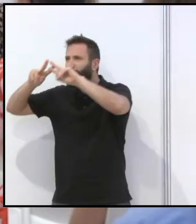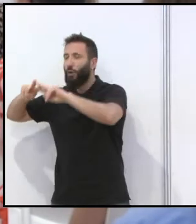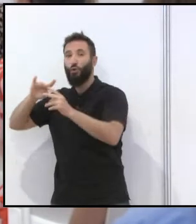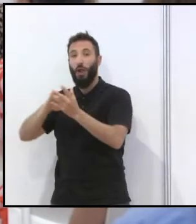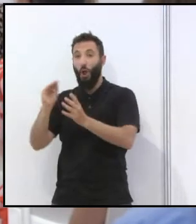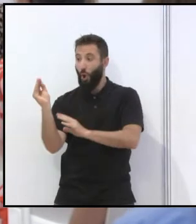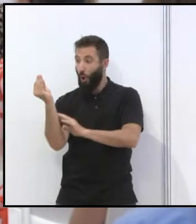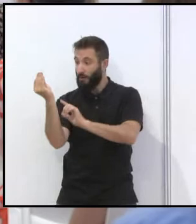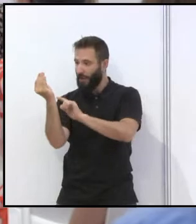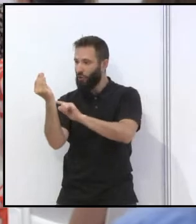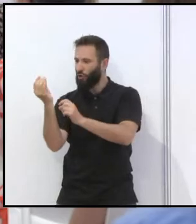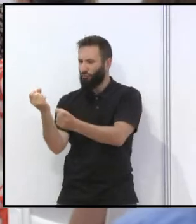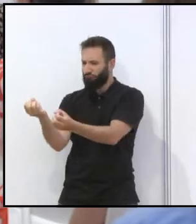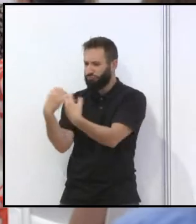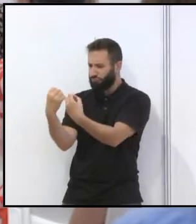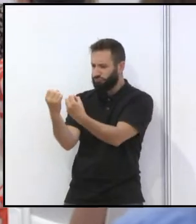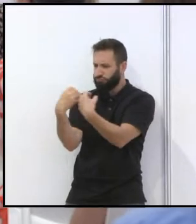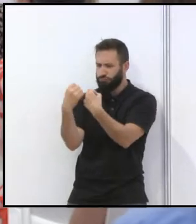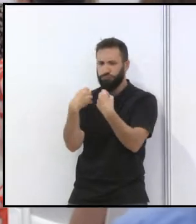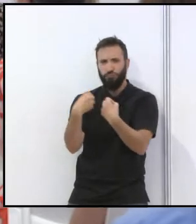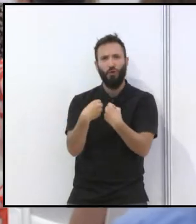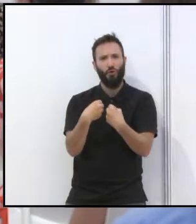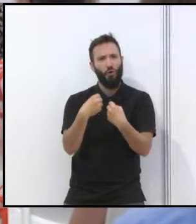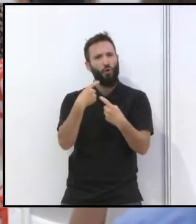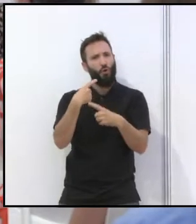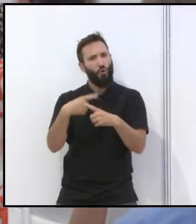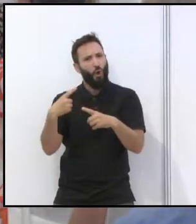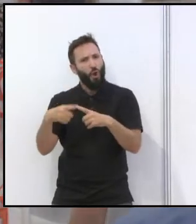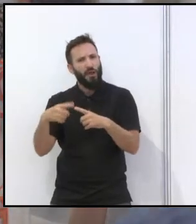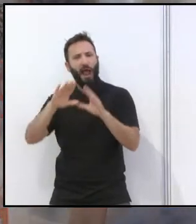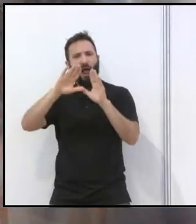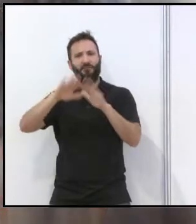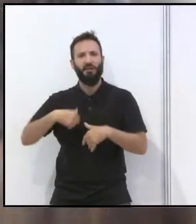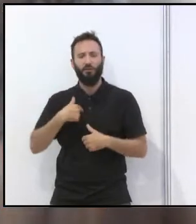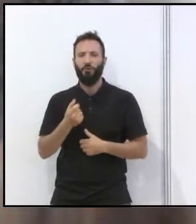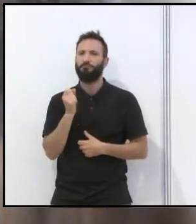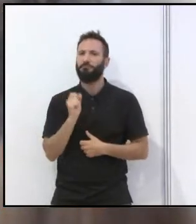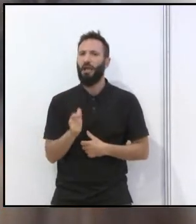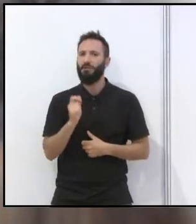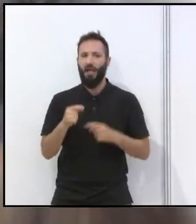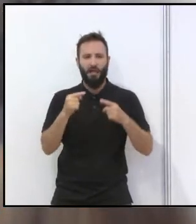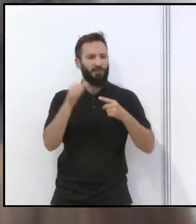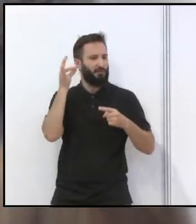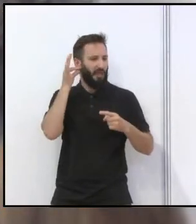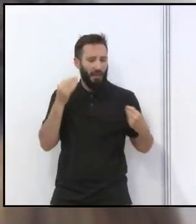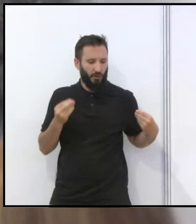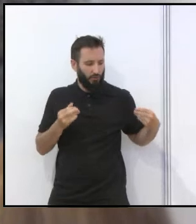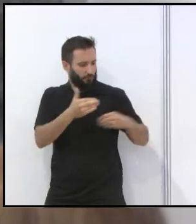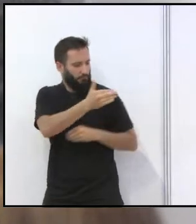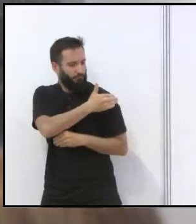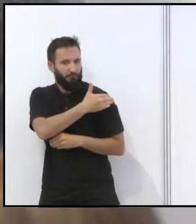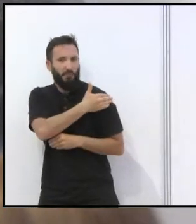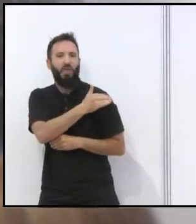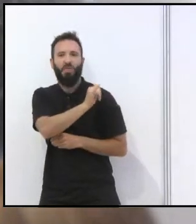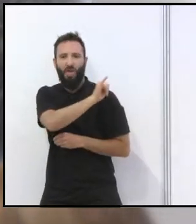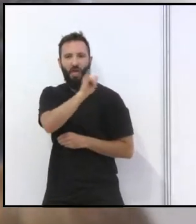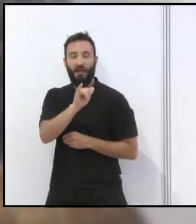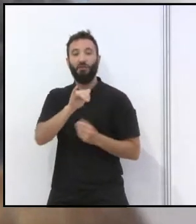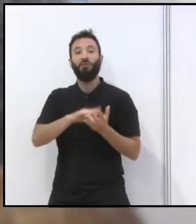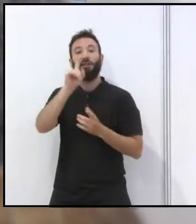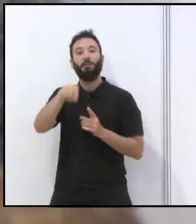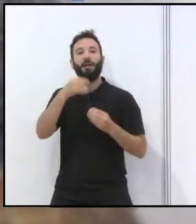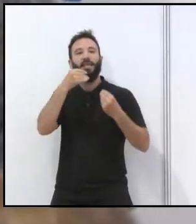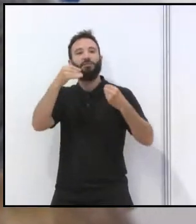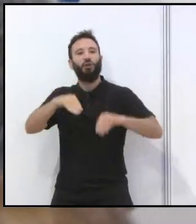me decían tantas cosas que a menudo sentía la presencia de las tías conmigo. Inventaba también